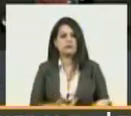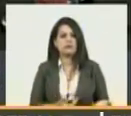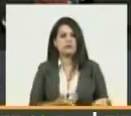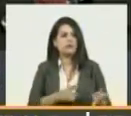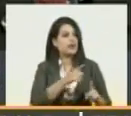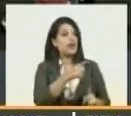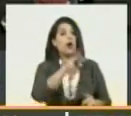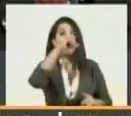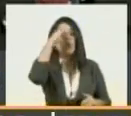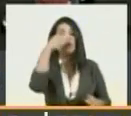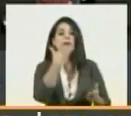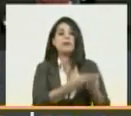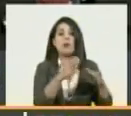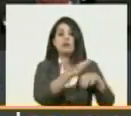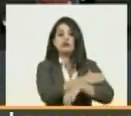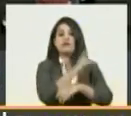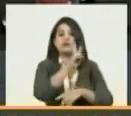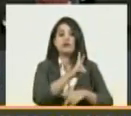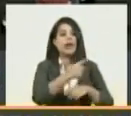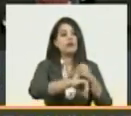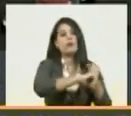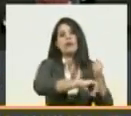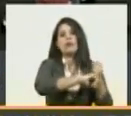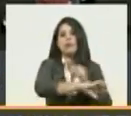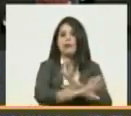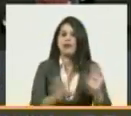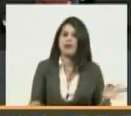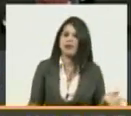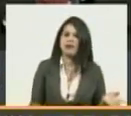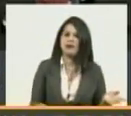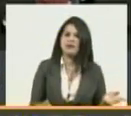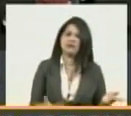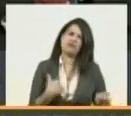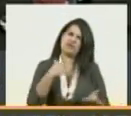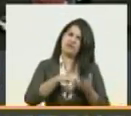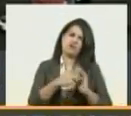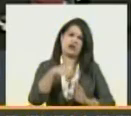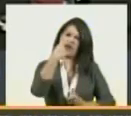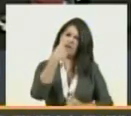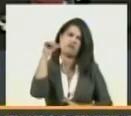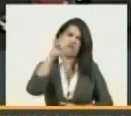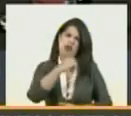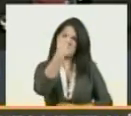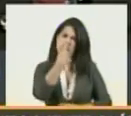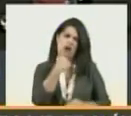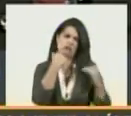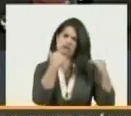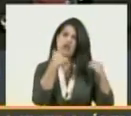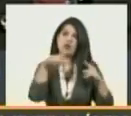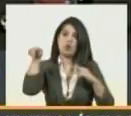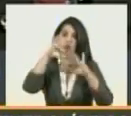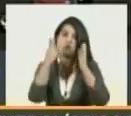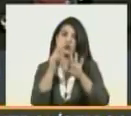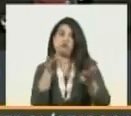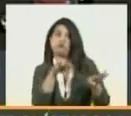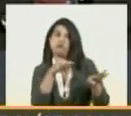deseos de la oposición violenta en Venezuela. Y eso los deja muy mal parados en la comunidad internacional.